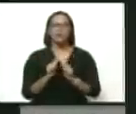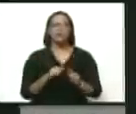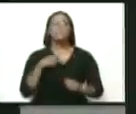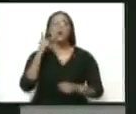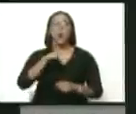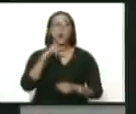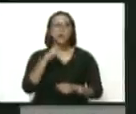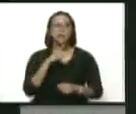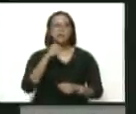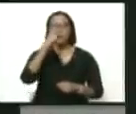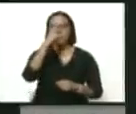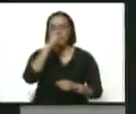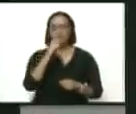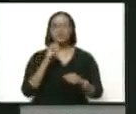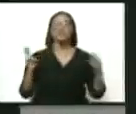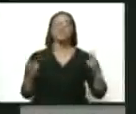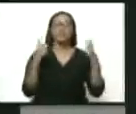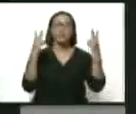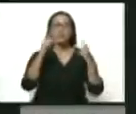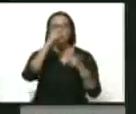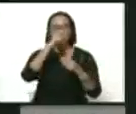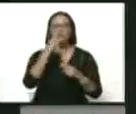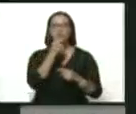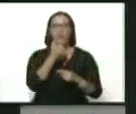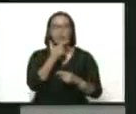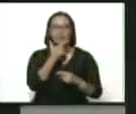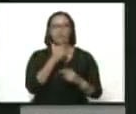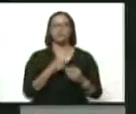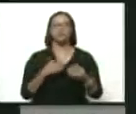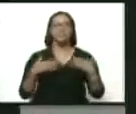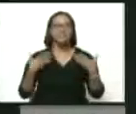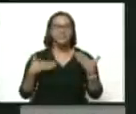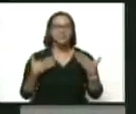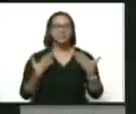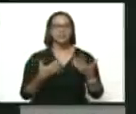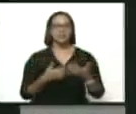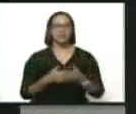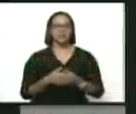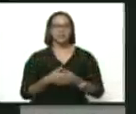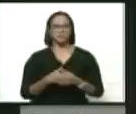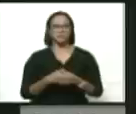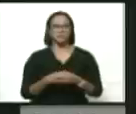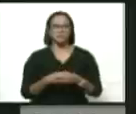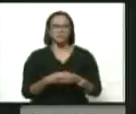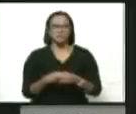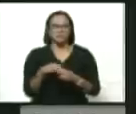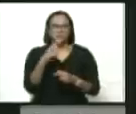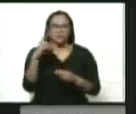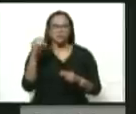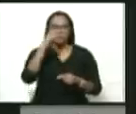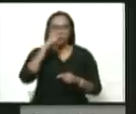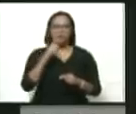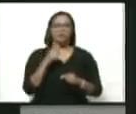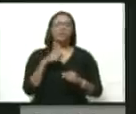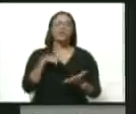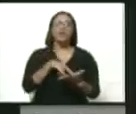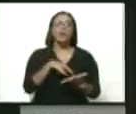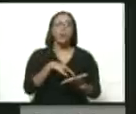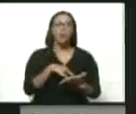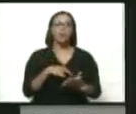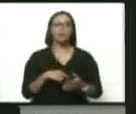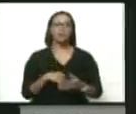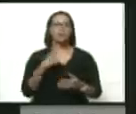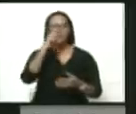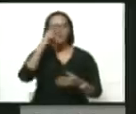política, un año de victoria. Fue un año bonito, además de celebración brillante del bicentenario de Carabobo. Fue un año como lo hubiera